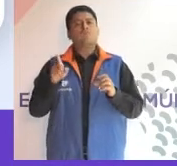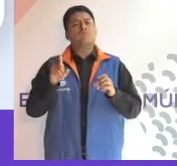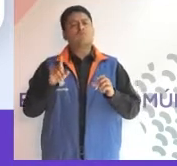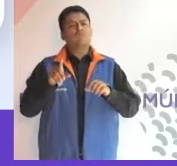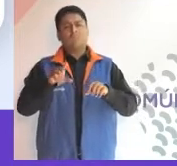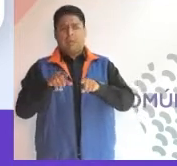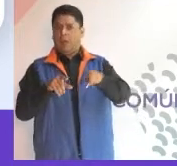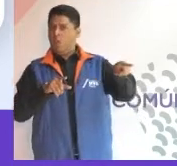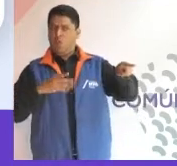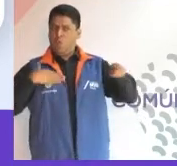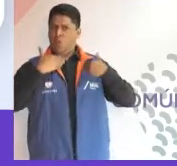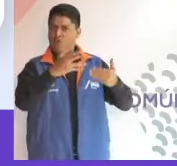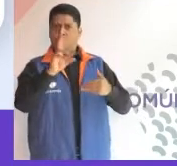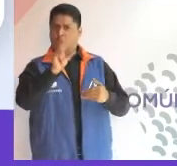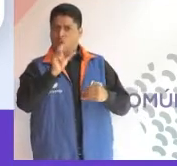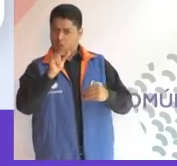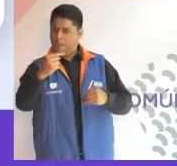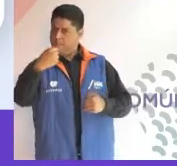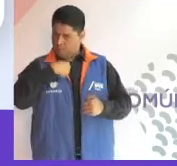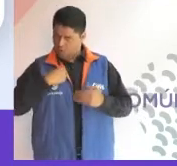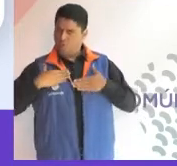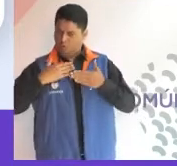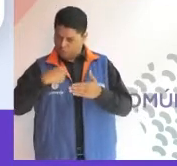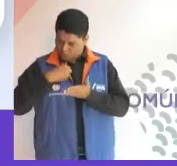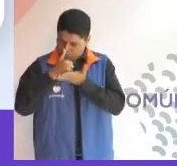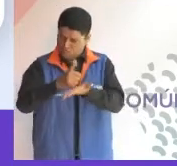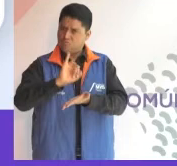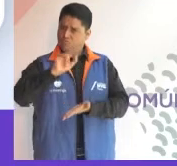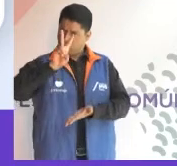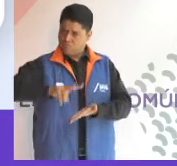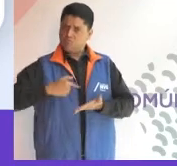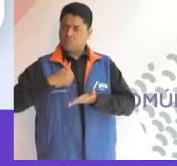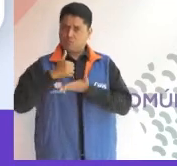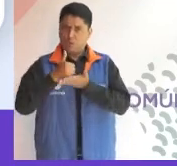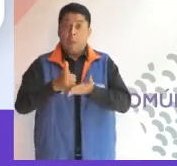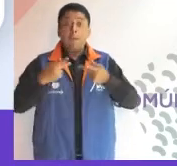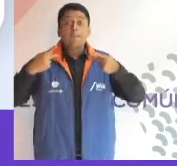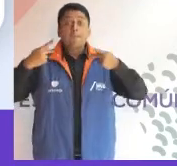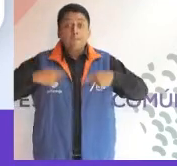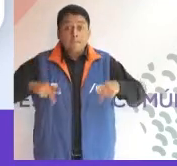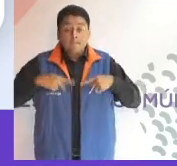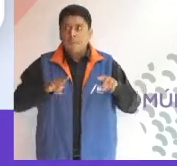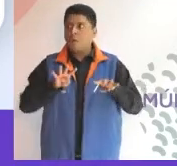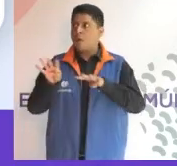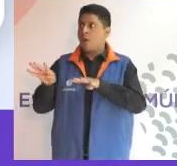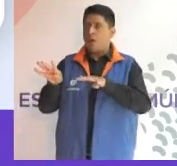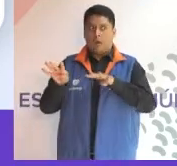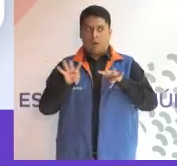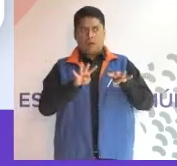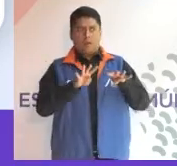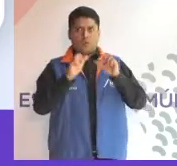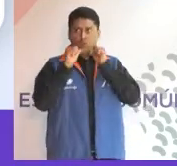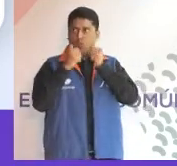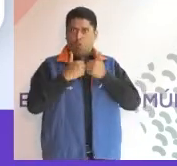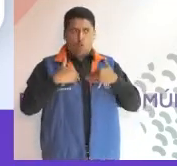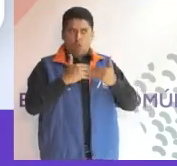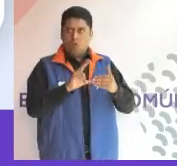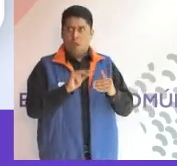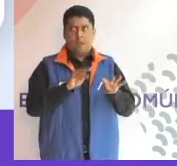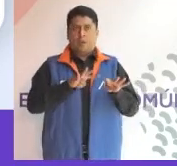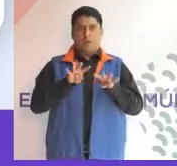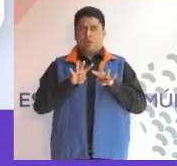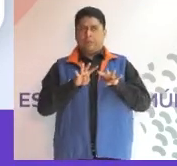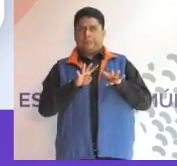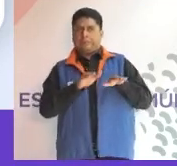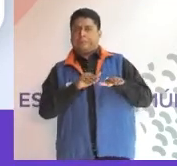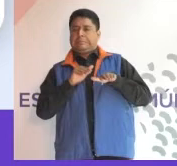que llamaba consejos comunitarios, donde él reunía la sociedad, la ciudadanía, y de alguna manera desmovilizó